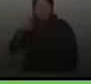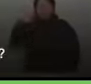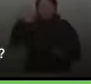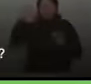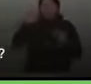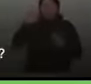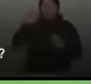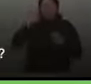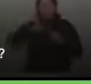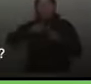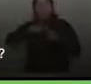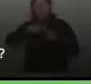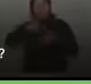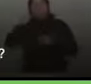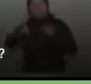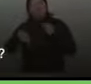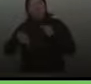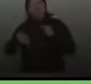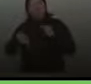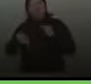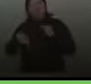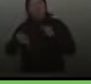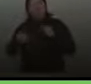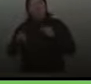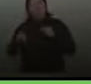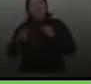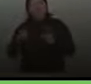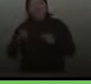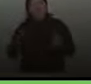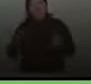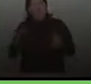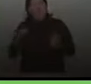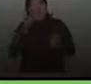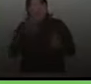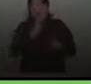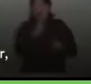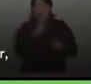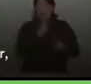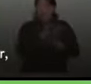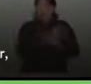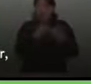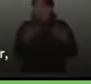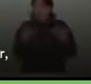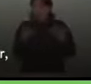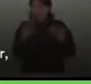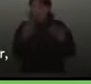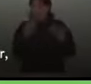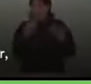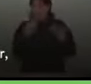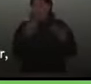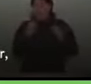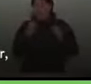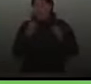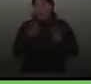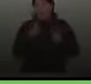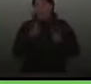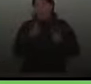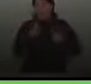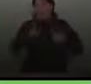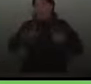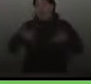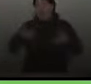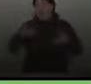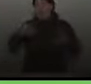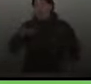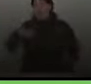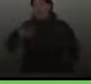por favor, señoría. ¿Qué ha aportado Vox a estos presupuestos? En el año 2019, su gran aportación fue la carretera de Benízar. Yo